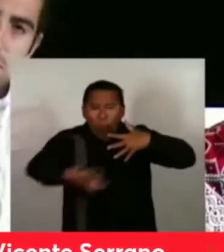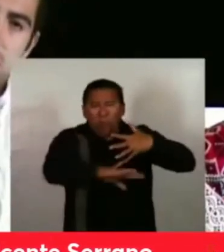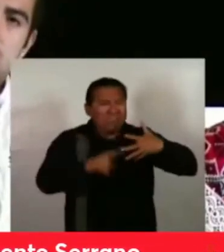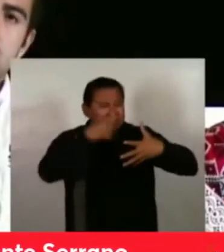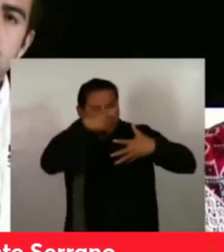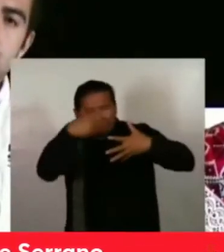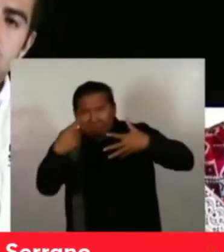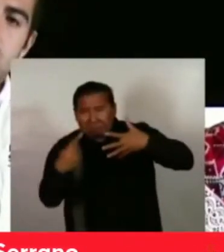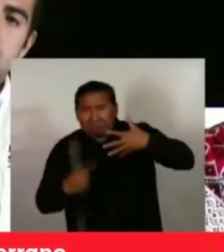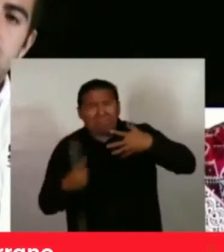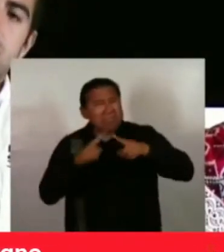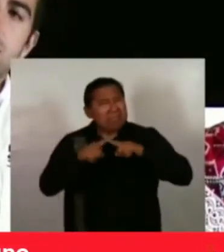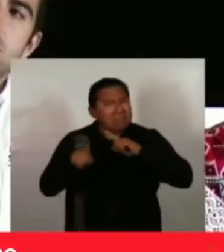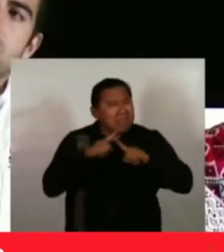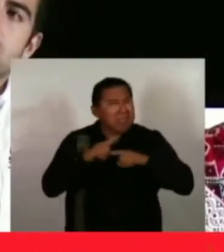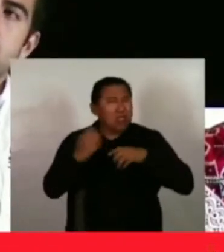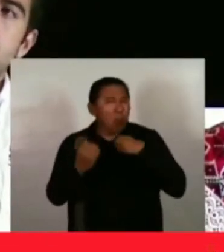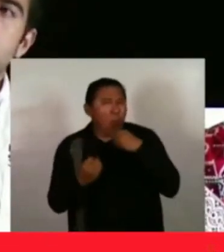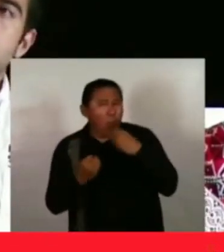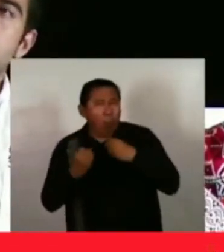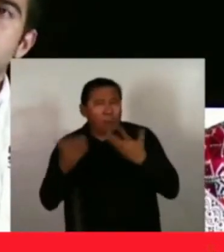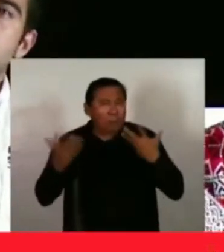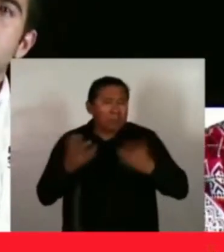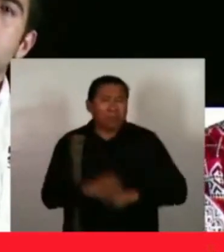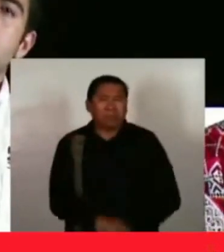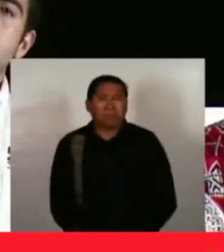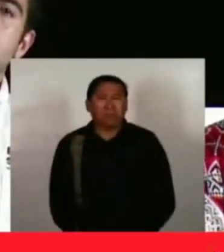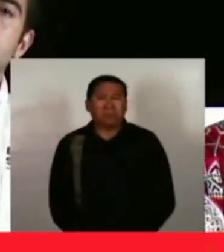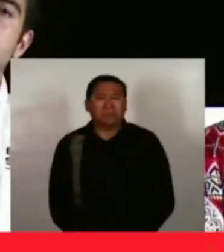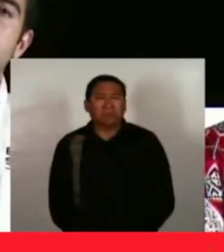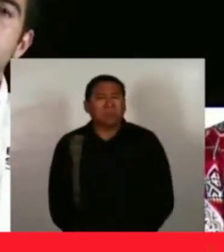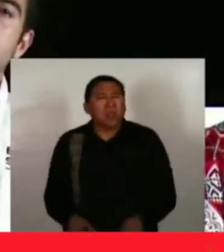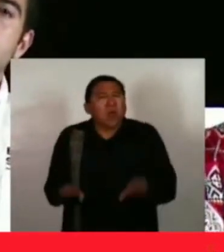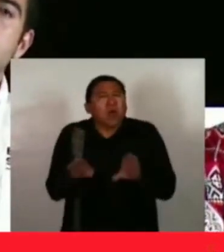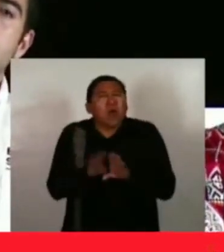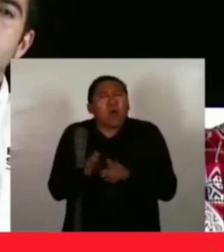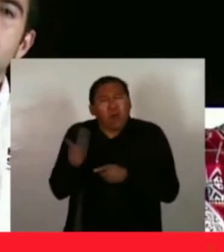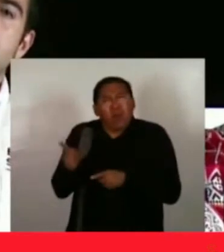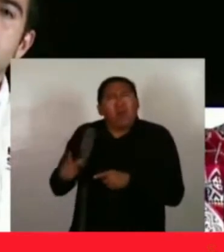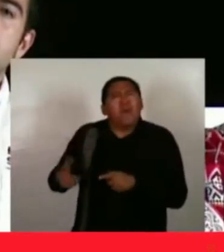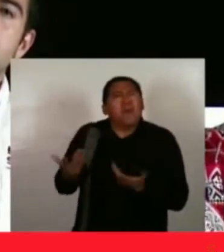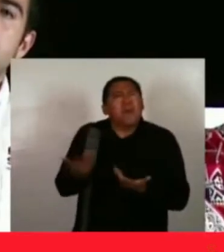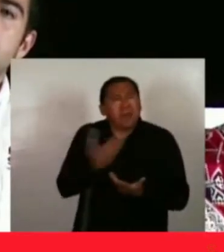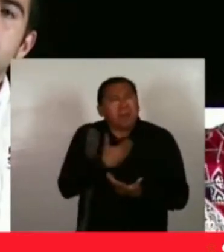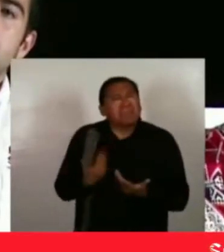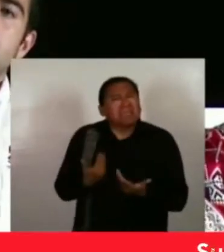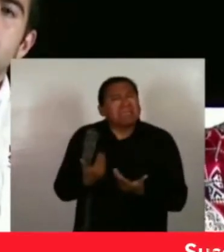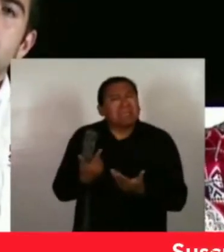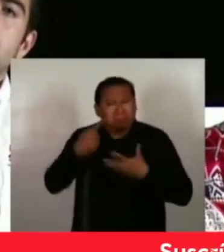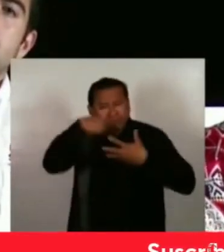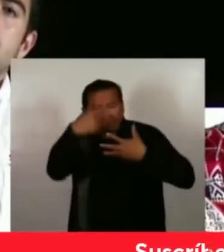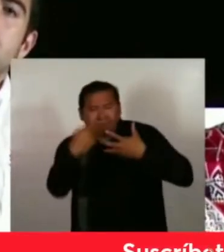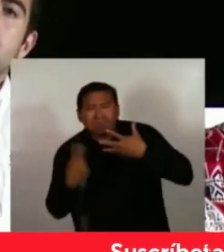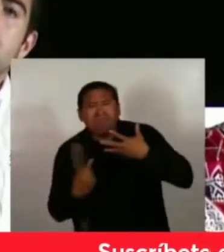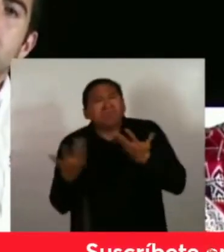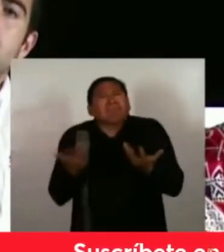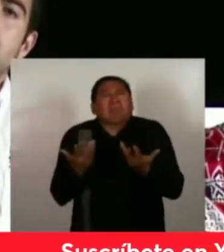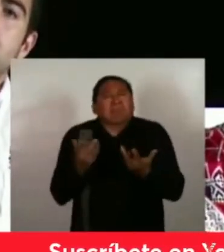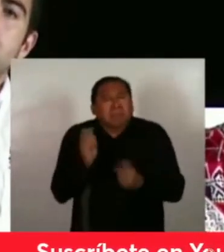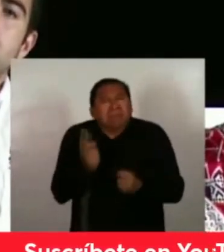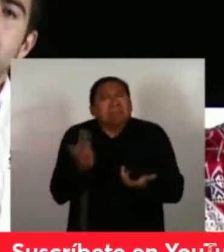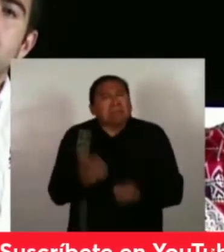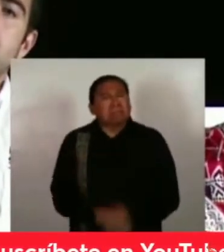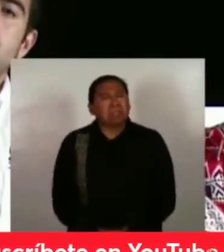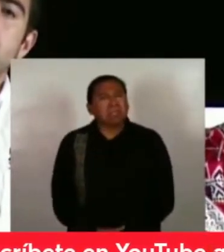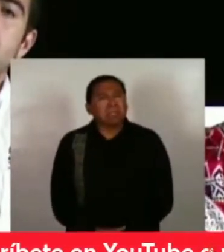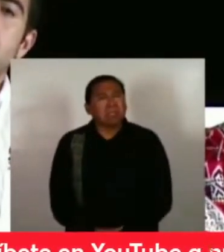muchas otras obras públicas. ¿Y cómo le hizo para hacer tanta cosa? ¿A